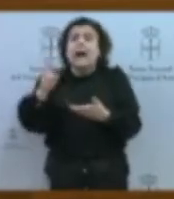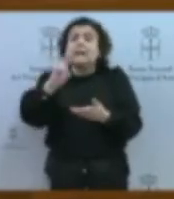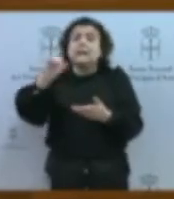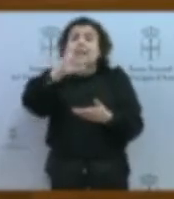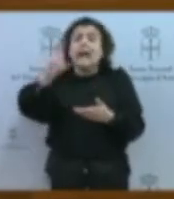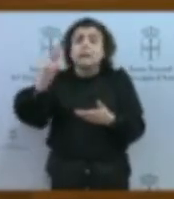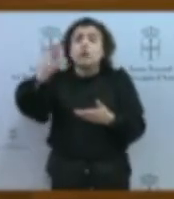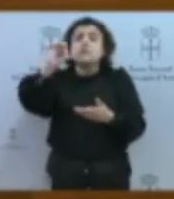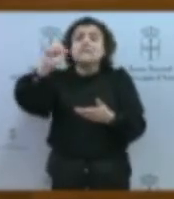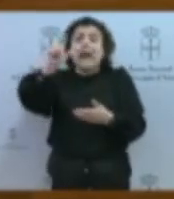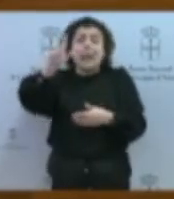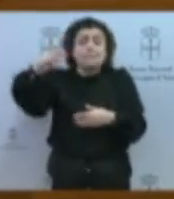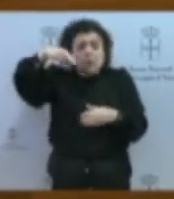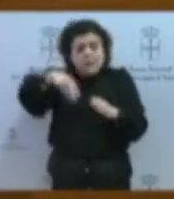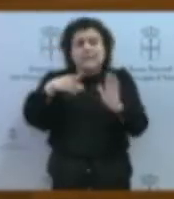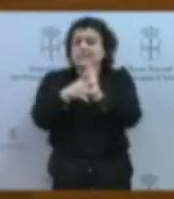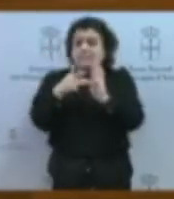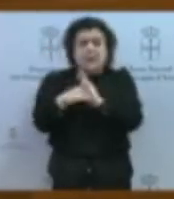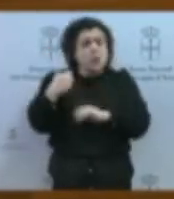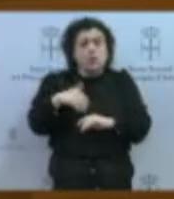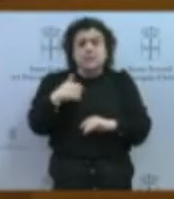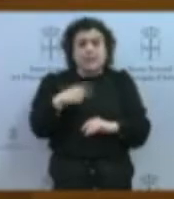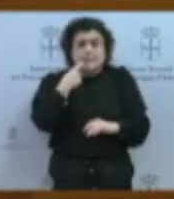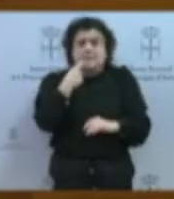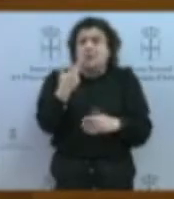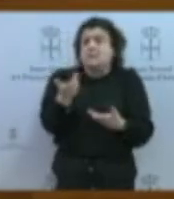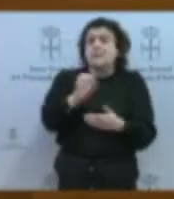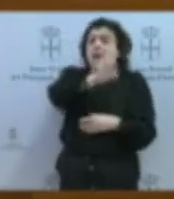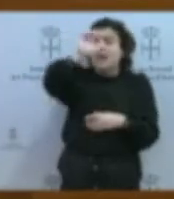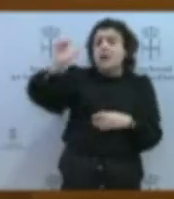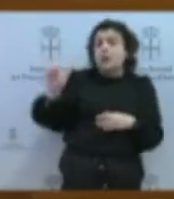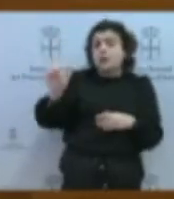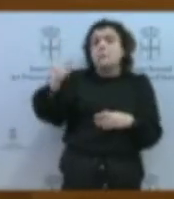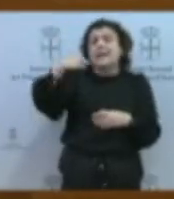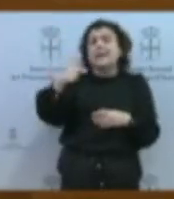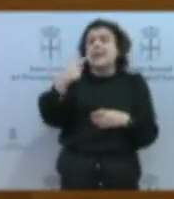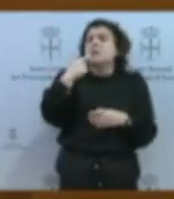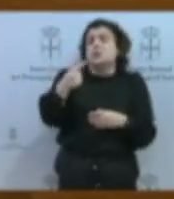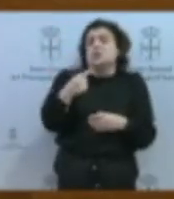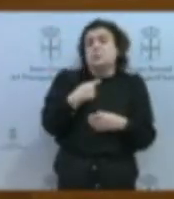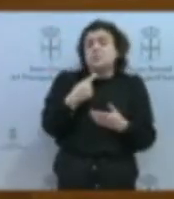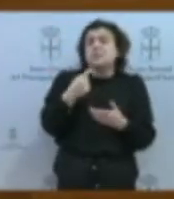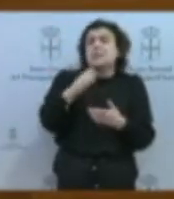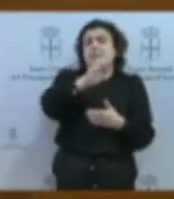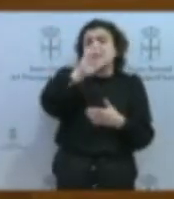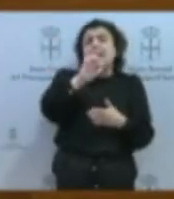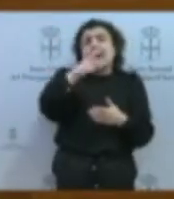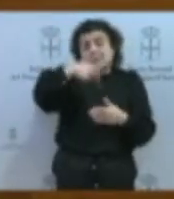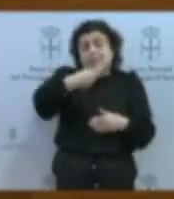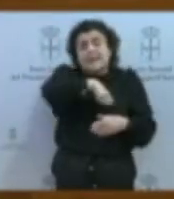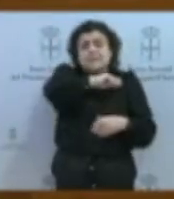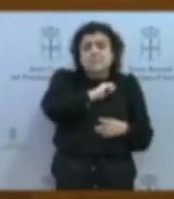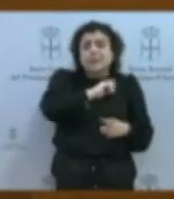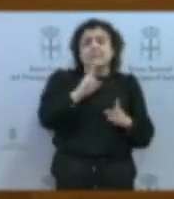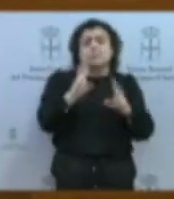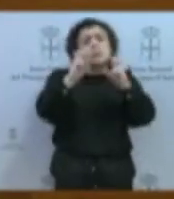desde Europa y lo que se nos está diciendo también a nivel estatal sobre esta cuestión que tenemos que solucionar a la mayor brevedad